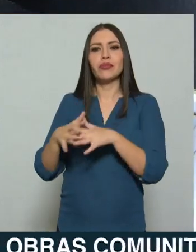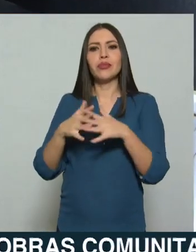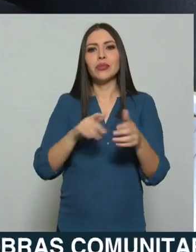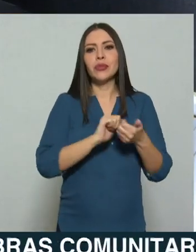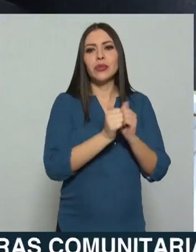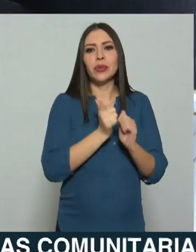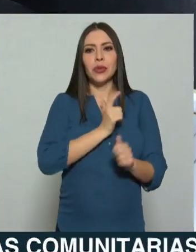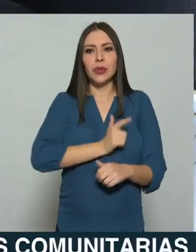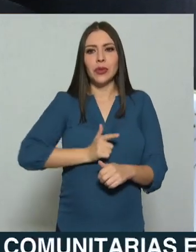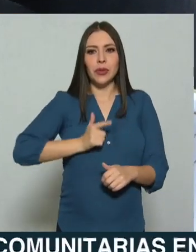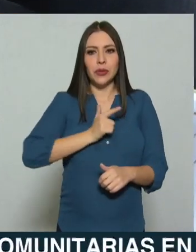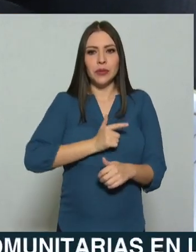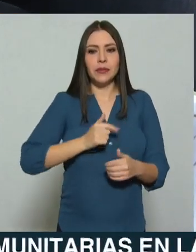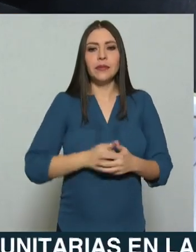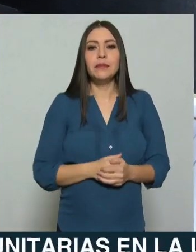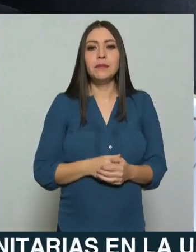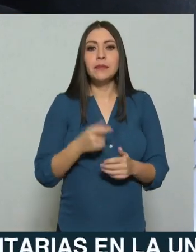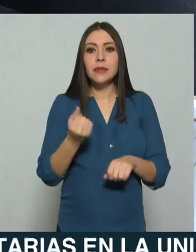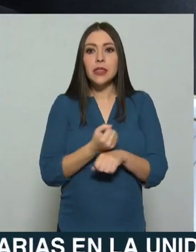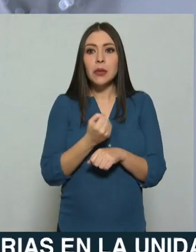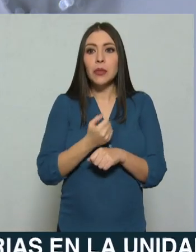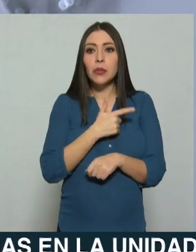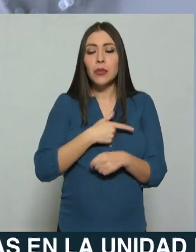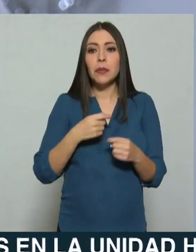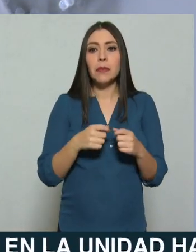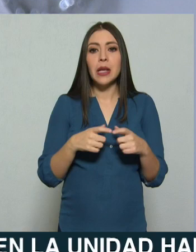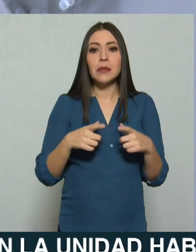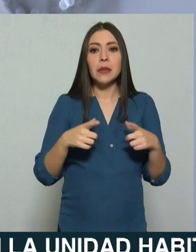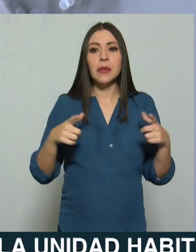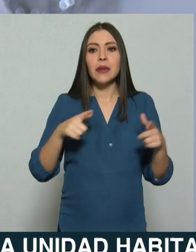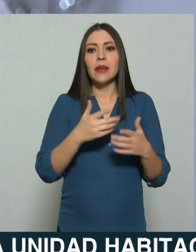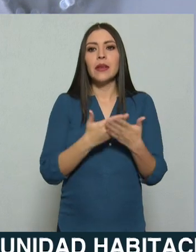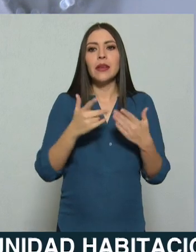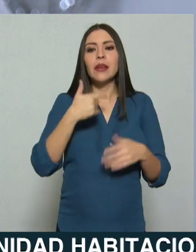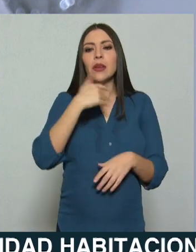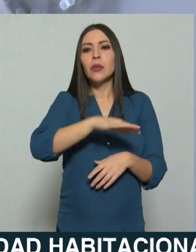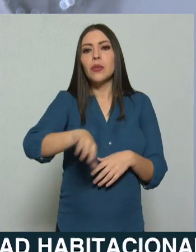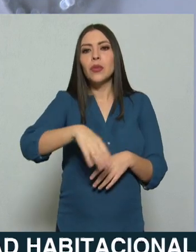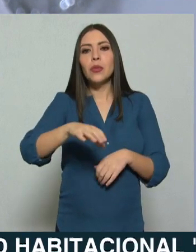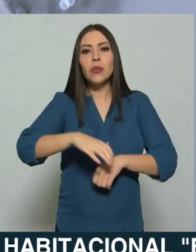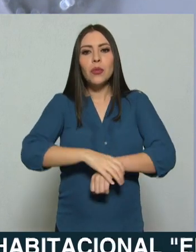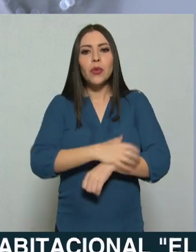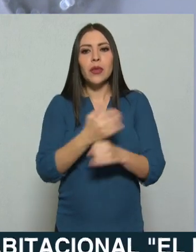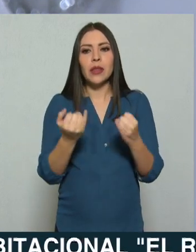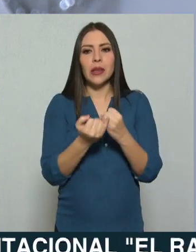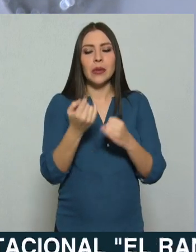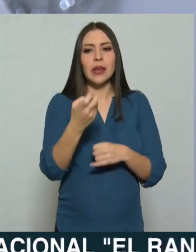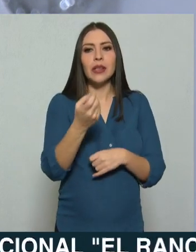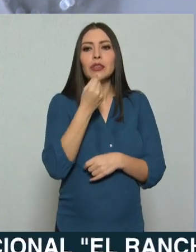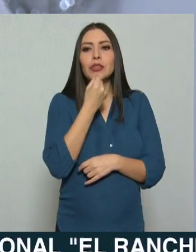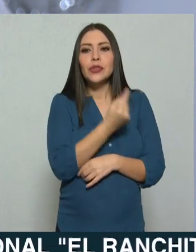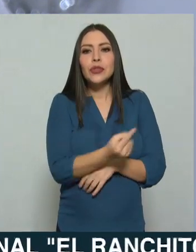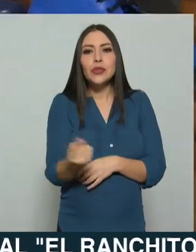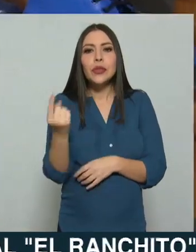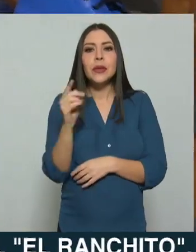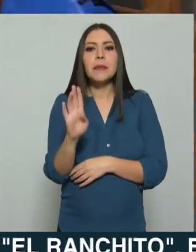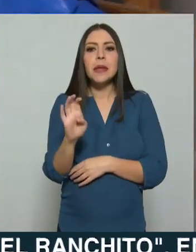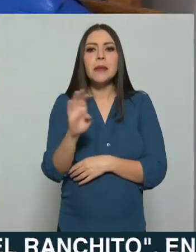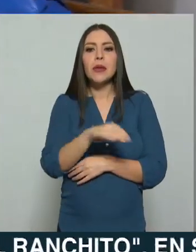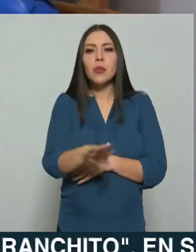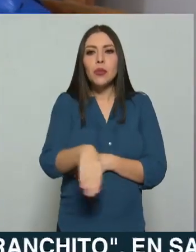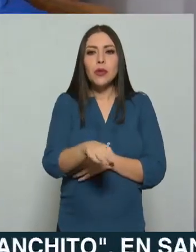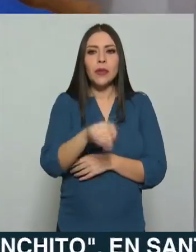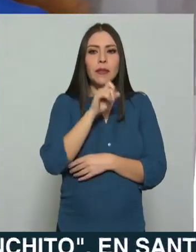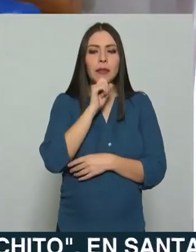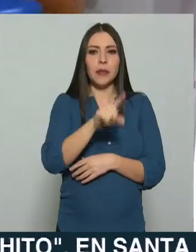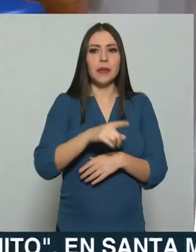El crecimiento en gusto por este calzado ha sido tal que hoy se buscan botas de este estilo para los niños y bebés. En